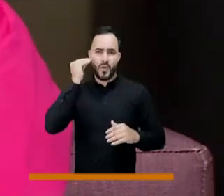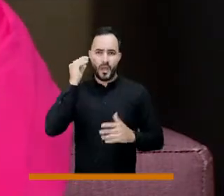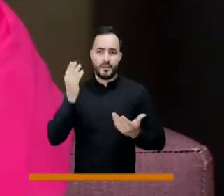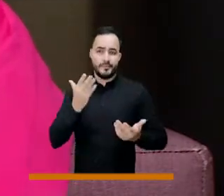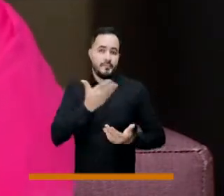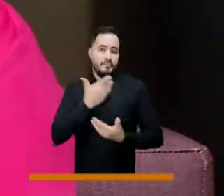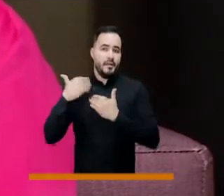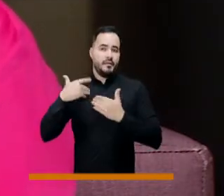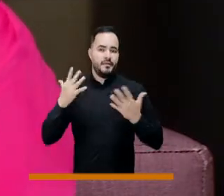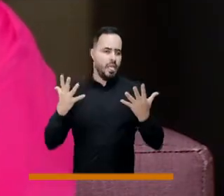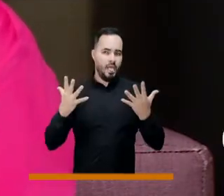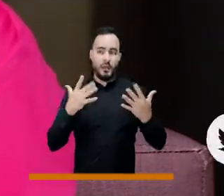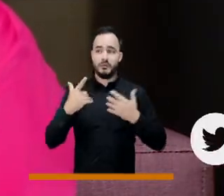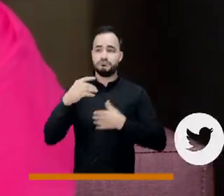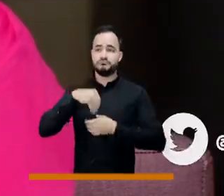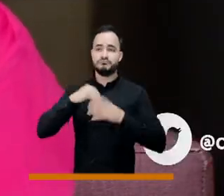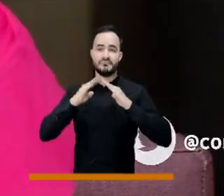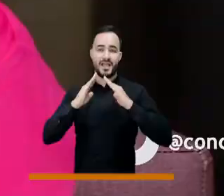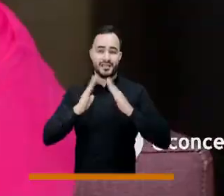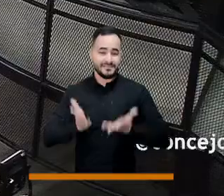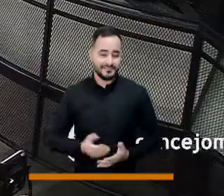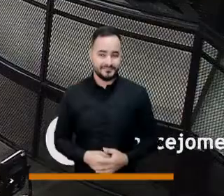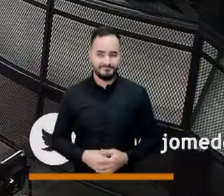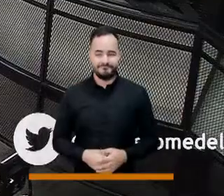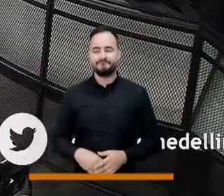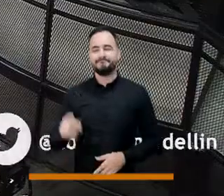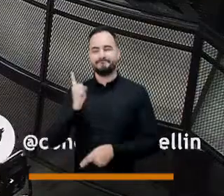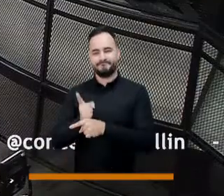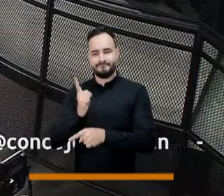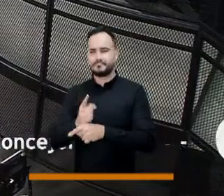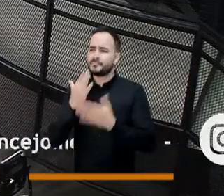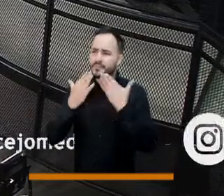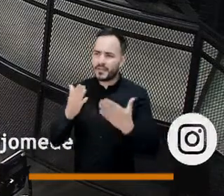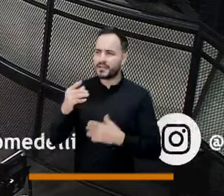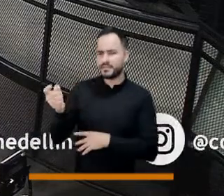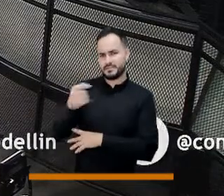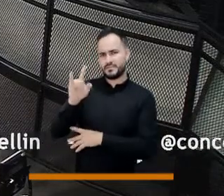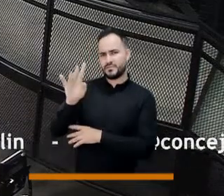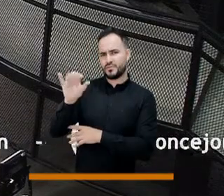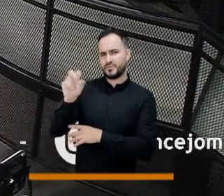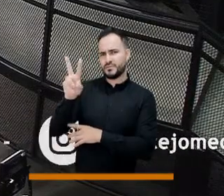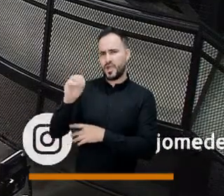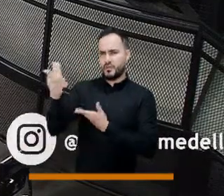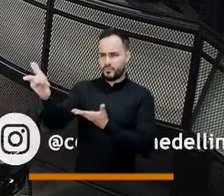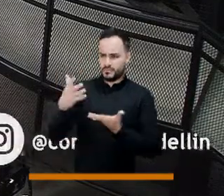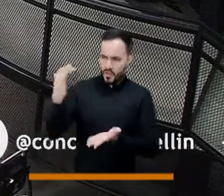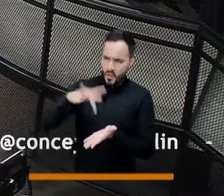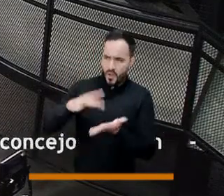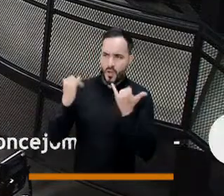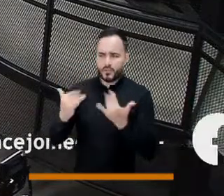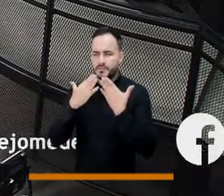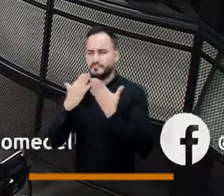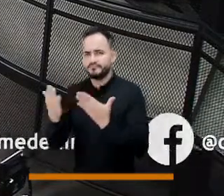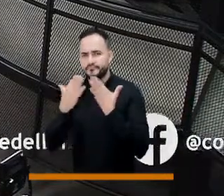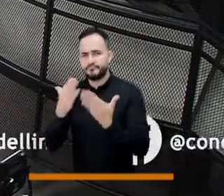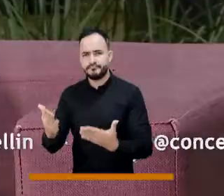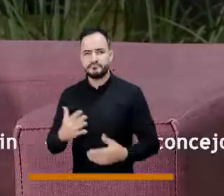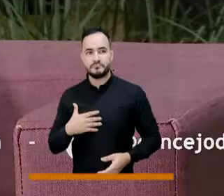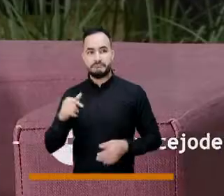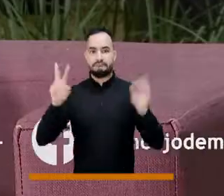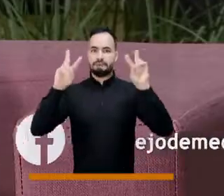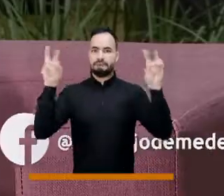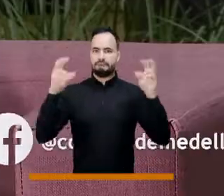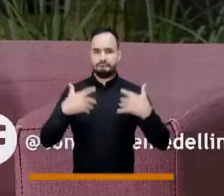mejor educación para sus hijos y para ellas mismas. Así es, pues muchísimas gracias Gustavo por acompañarnos en este espacio de Frente a la Gente,